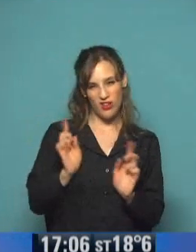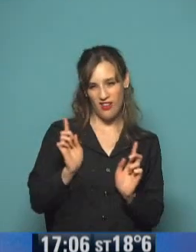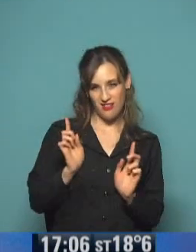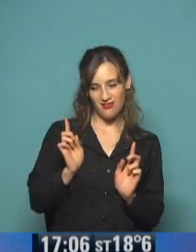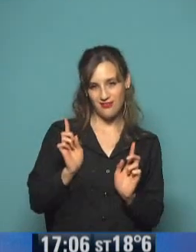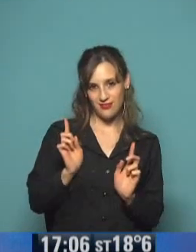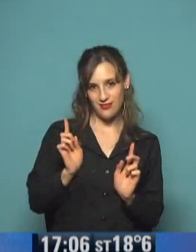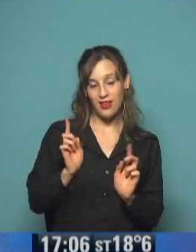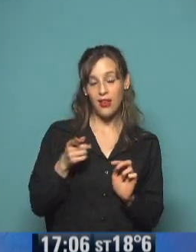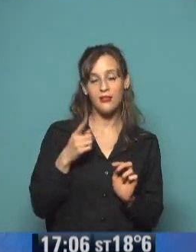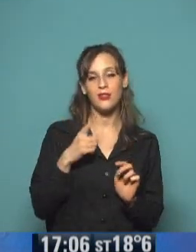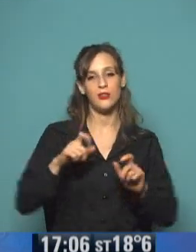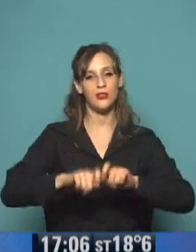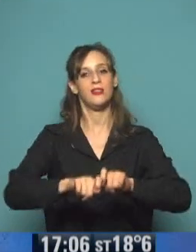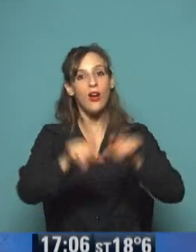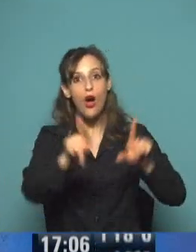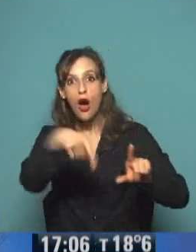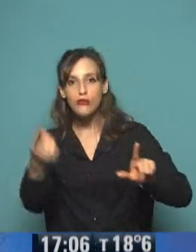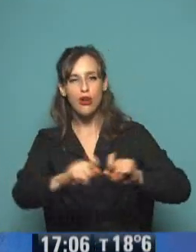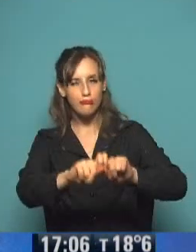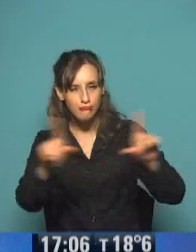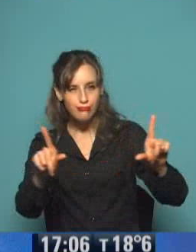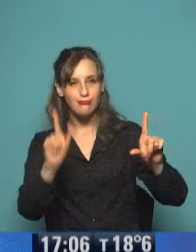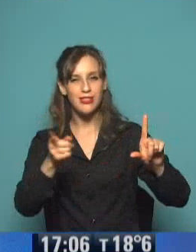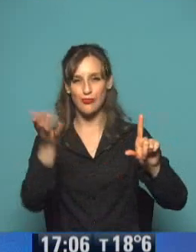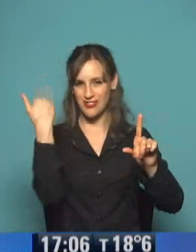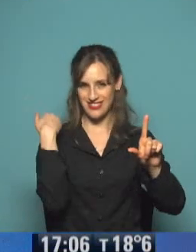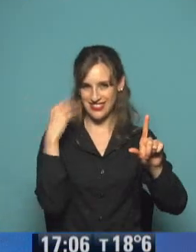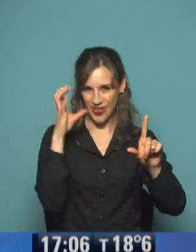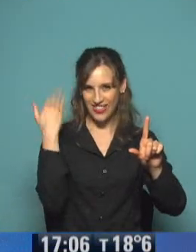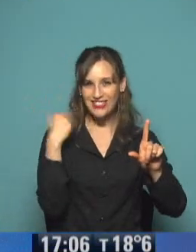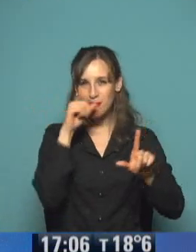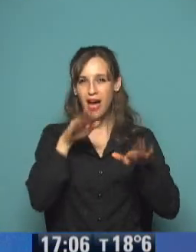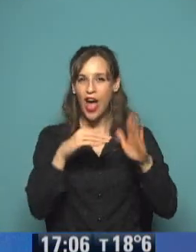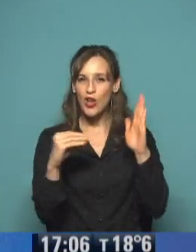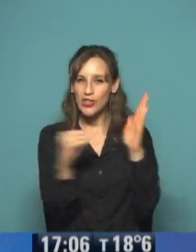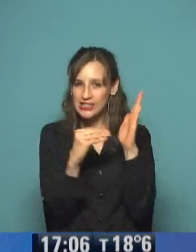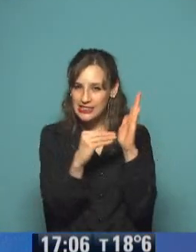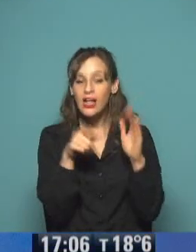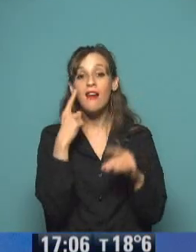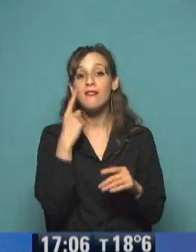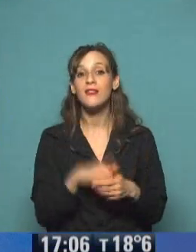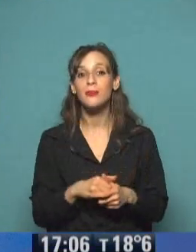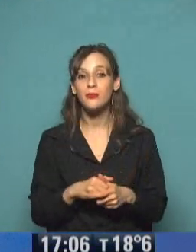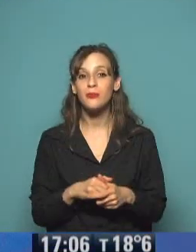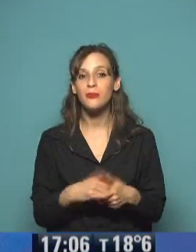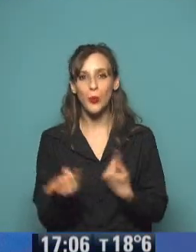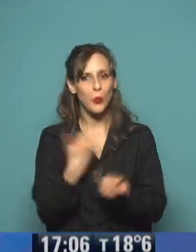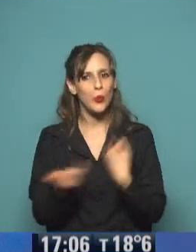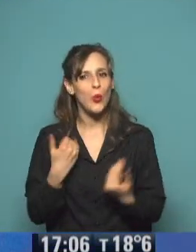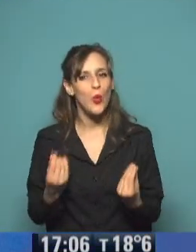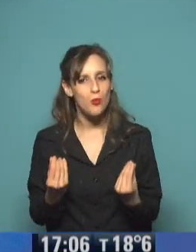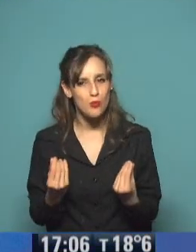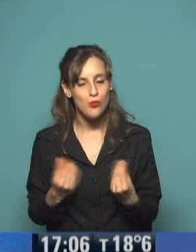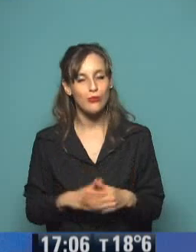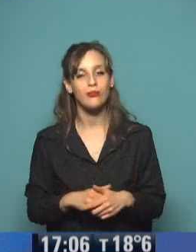una otra placa cuando vimos el pájaro carpintero? Sí. En donde nos daba otra característica. Ah, cierto. Y a